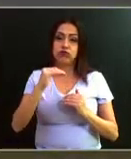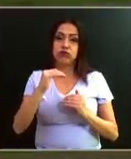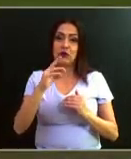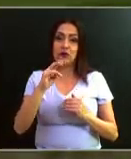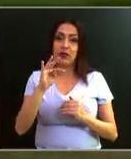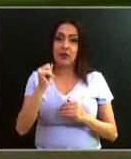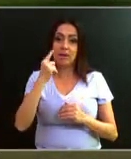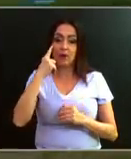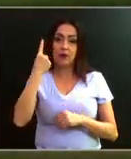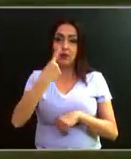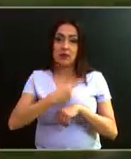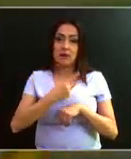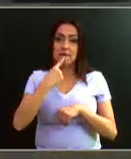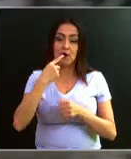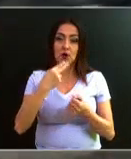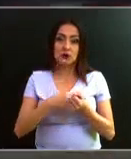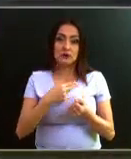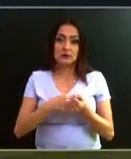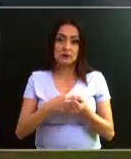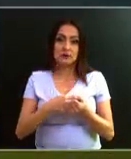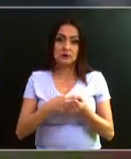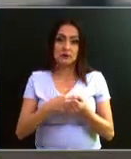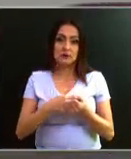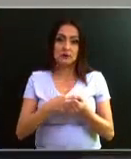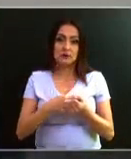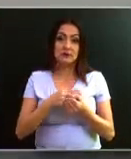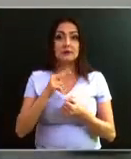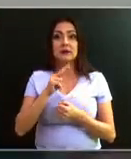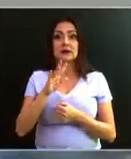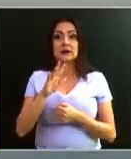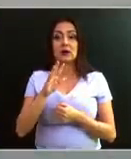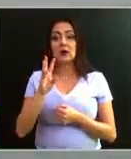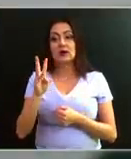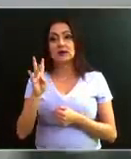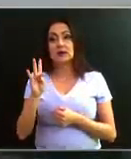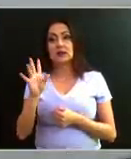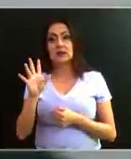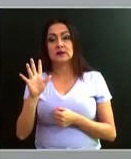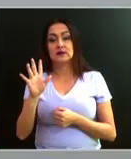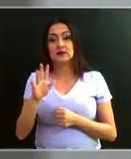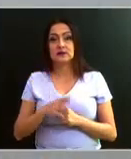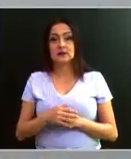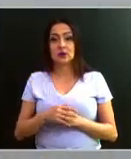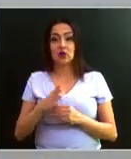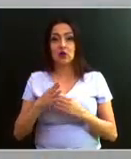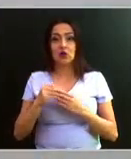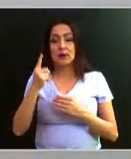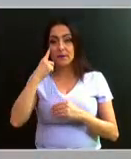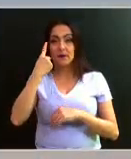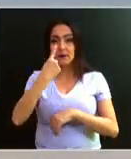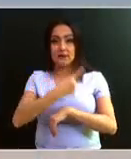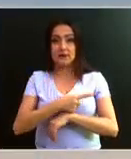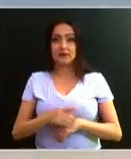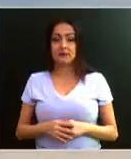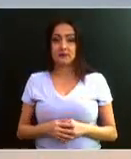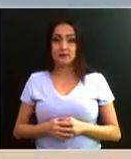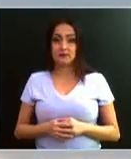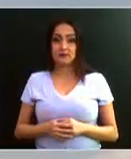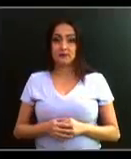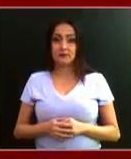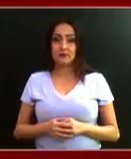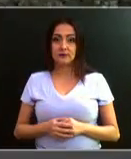renta diaria por hospitalización de 25 a 75 dólares diarios.